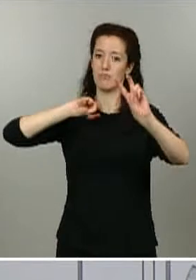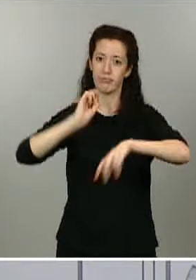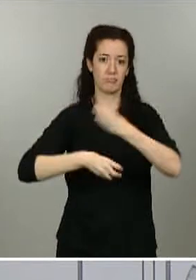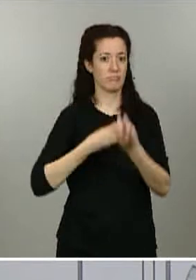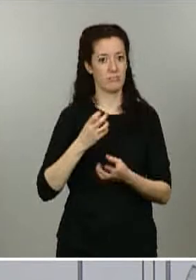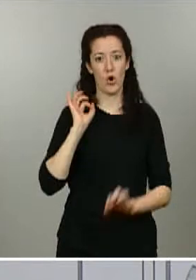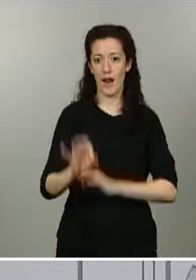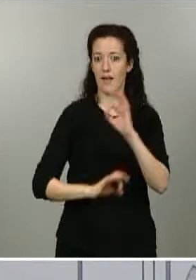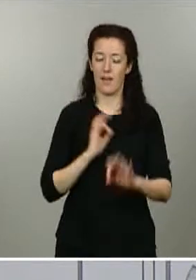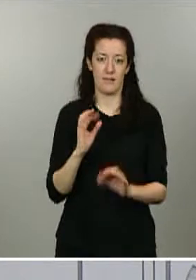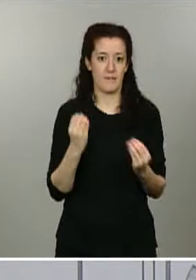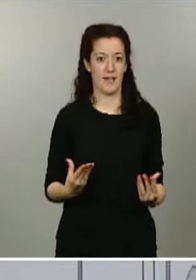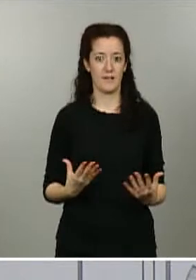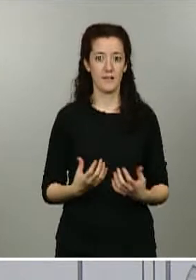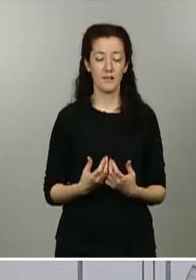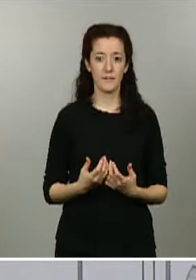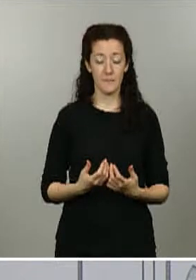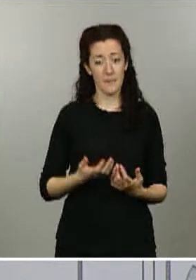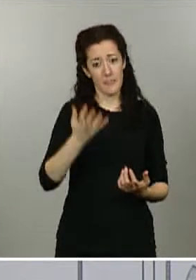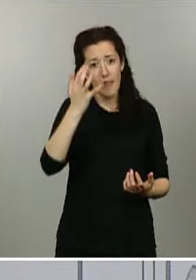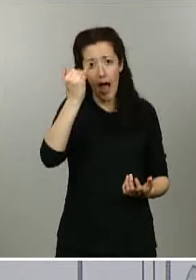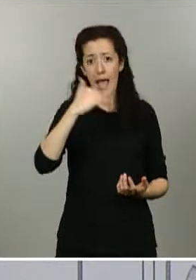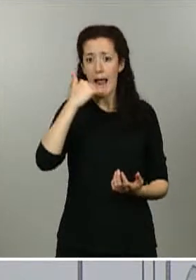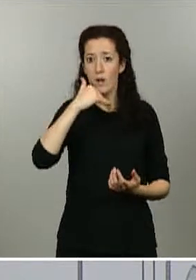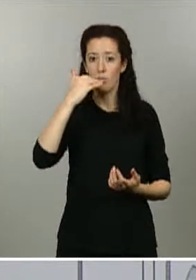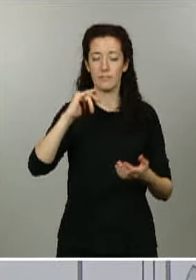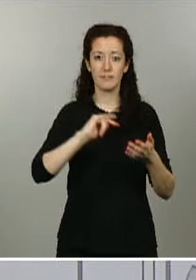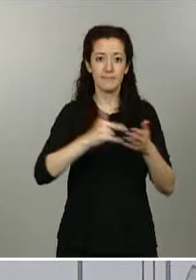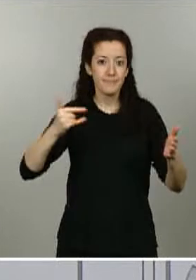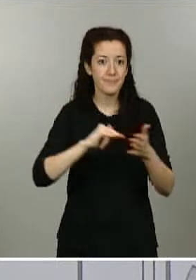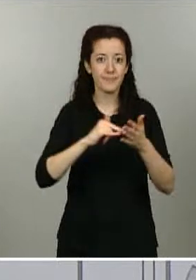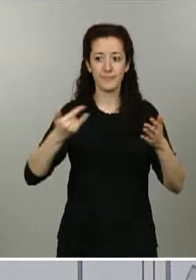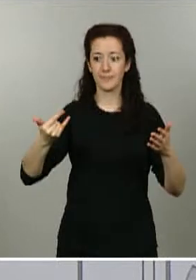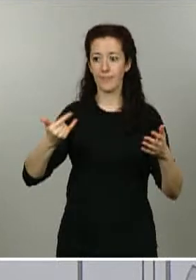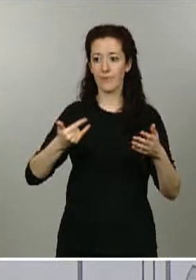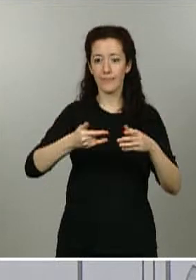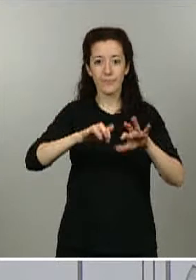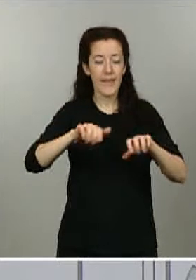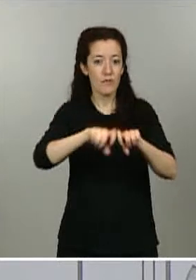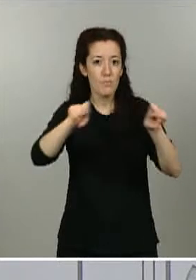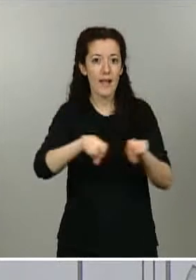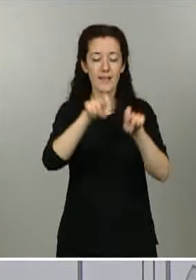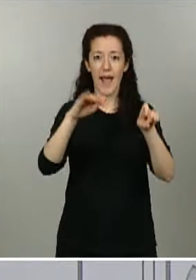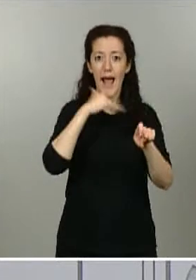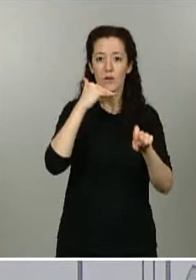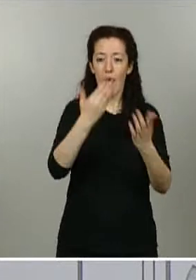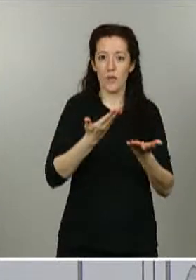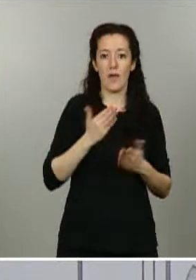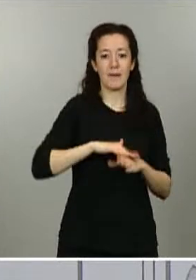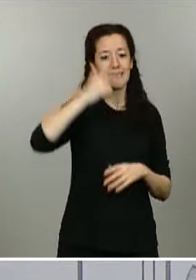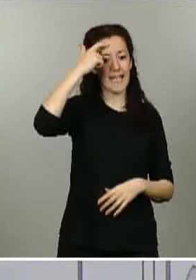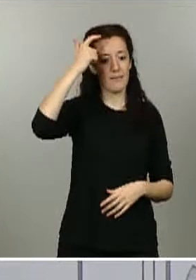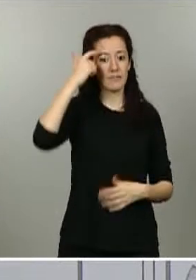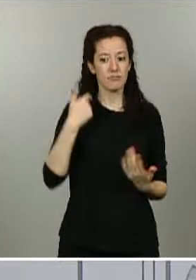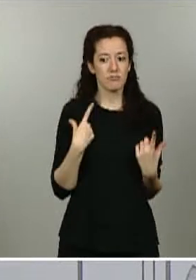herramientas informáticas que reduzcan el volumen de personas necesarias, será necesario un poco menos. Si esas herramientas una comunidad autónoma no